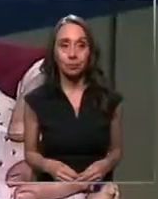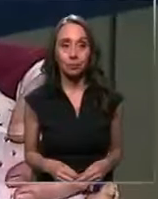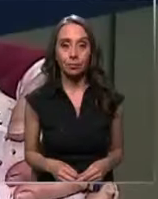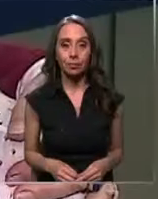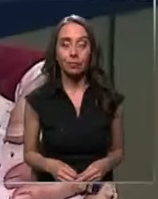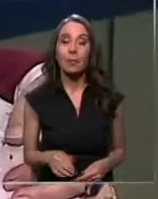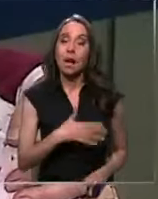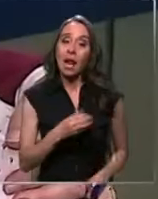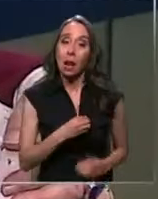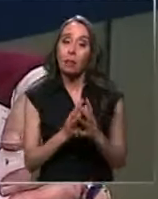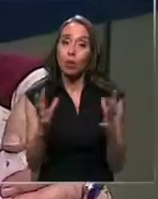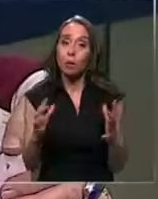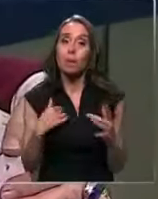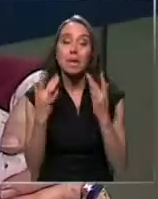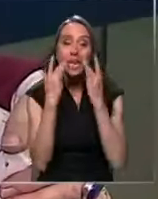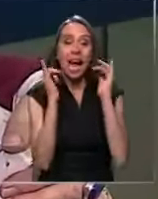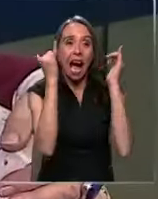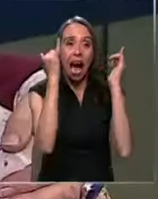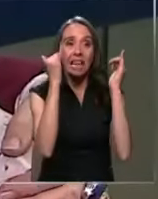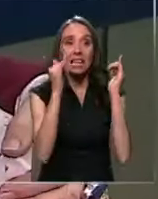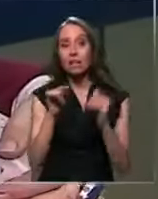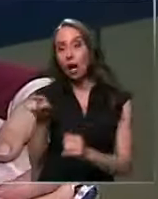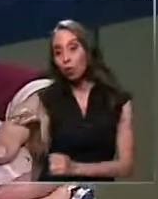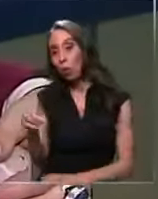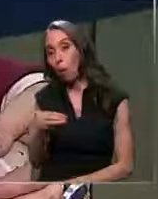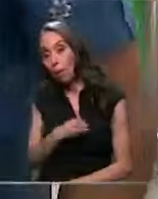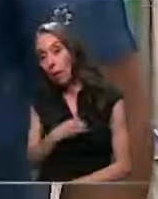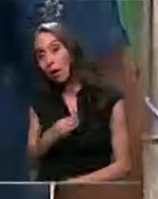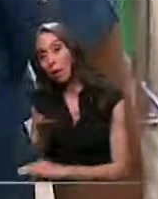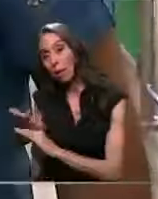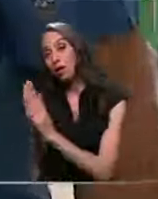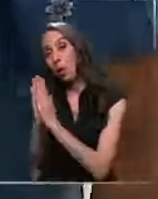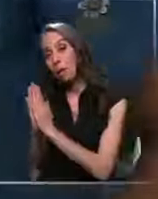Y lamento mucho que mi alegría sea tu pena. Te pido perdón.